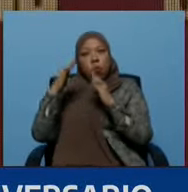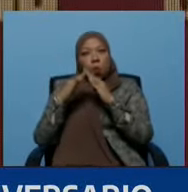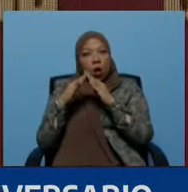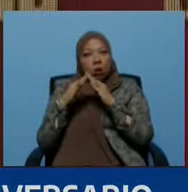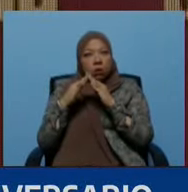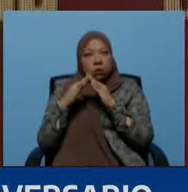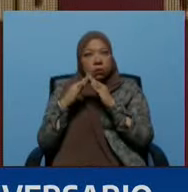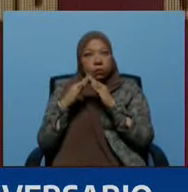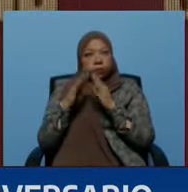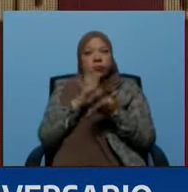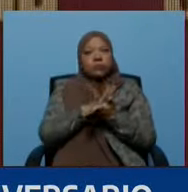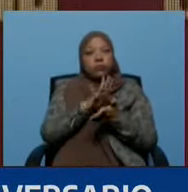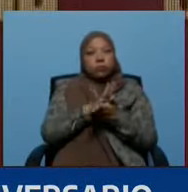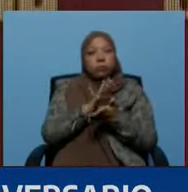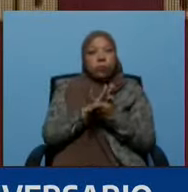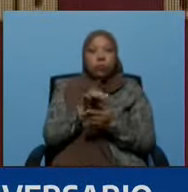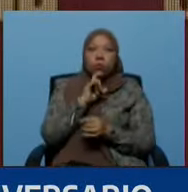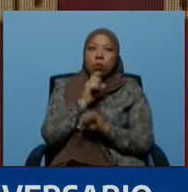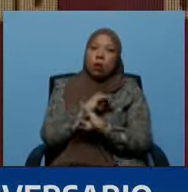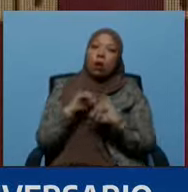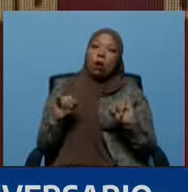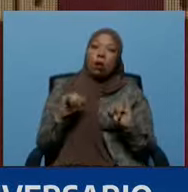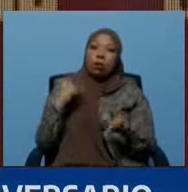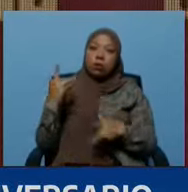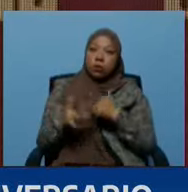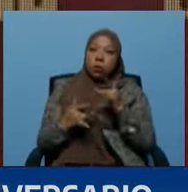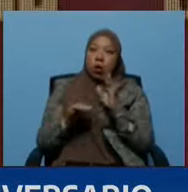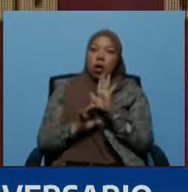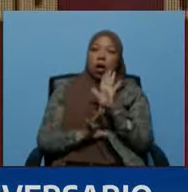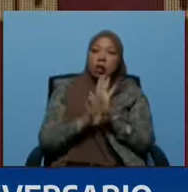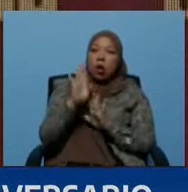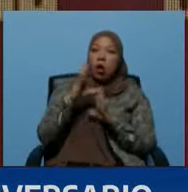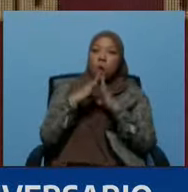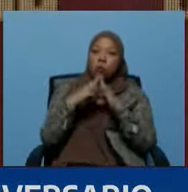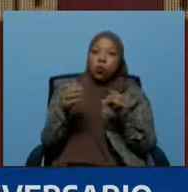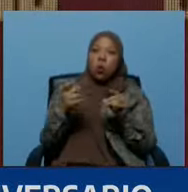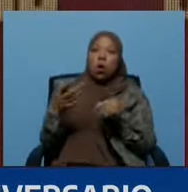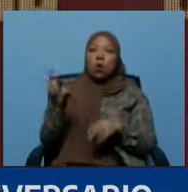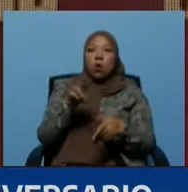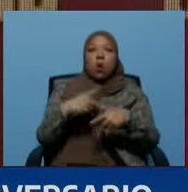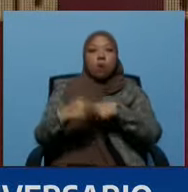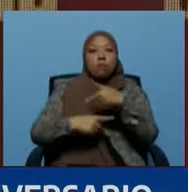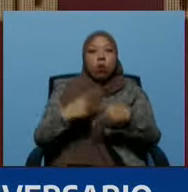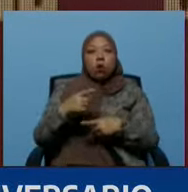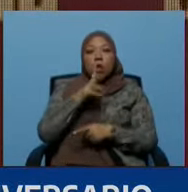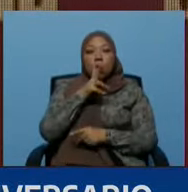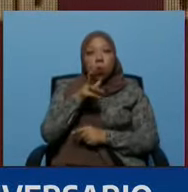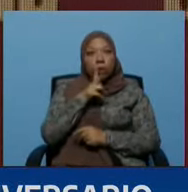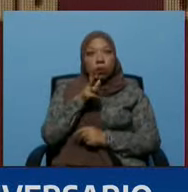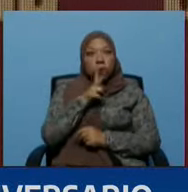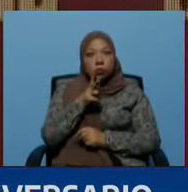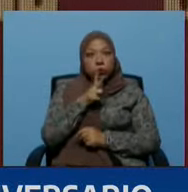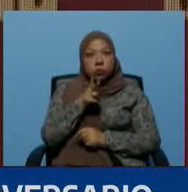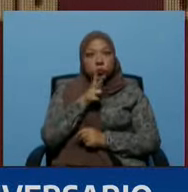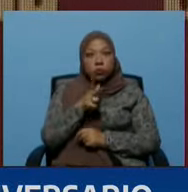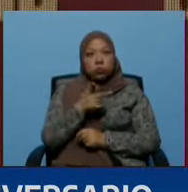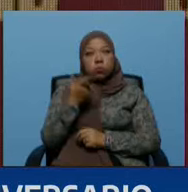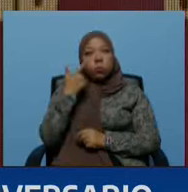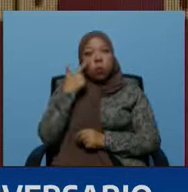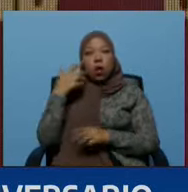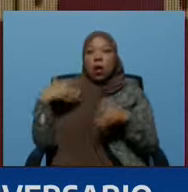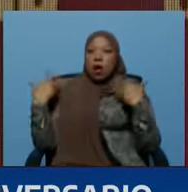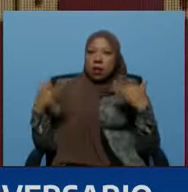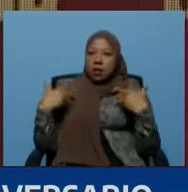tranquila. En el momento en que estábamos terminando ya de desarticular y derrotar el brote fascista. Por eso me dio mucha